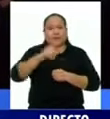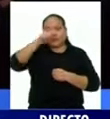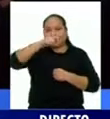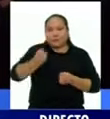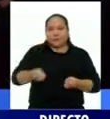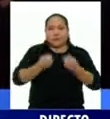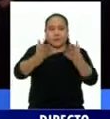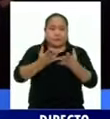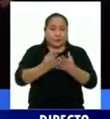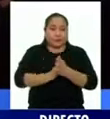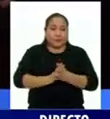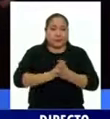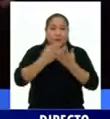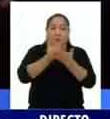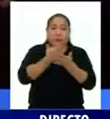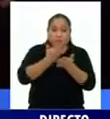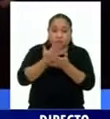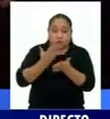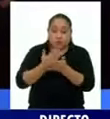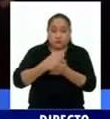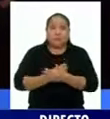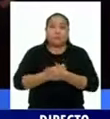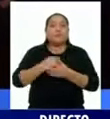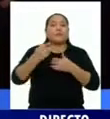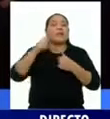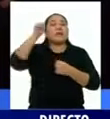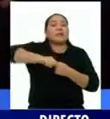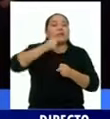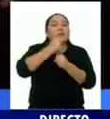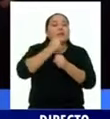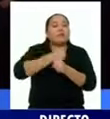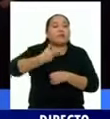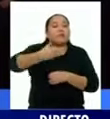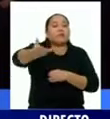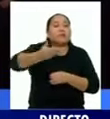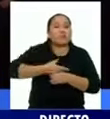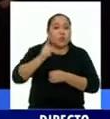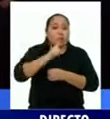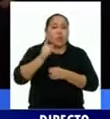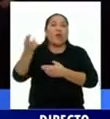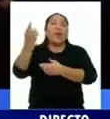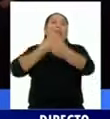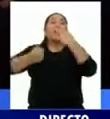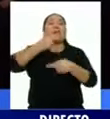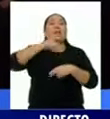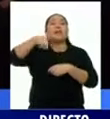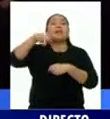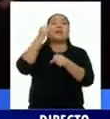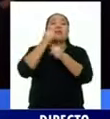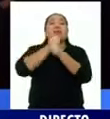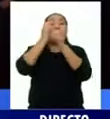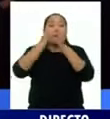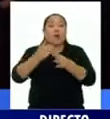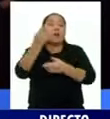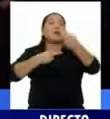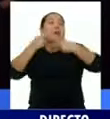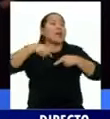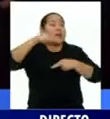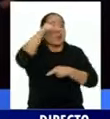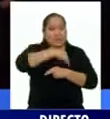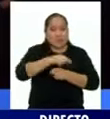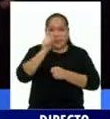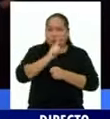dotar de condiciones que garanticen la viabilidad y que no obliguen al retorno de trabajadores al trabajo presencial, más aún en medio de la